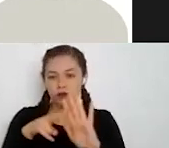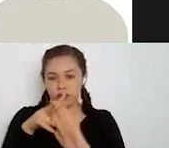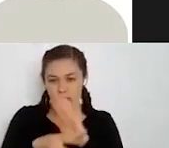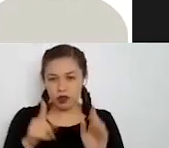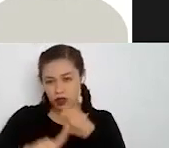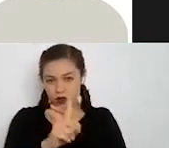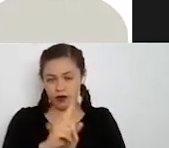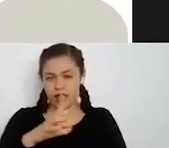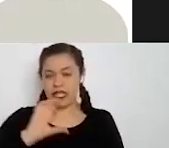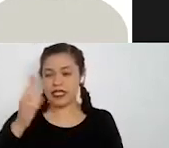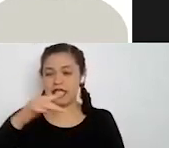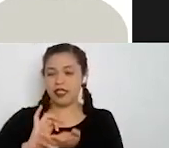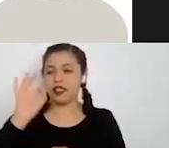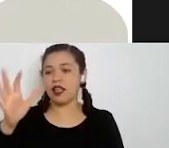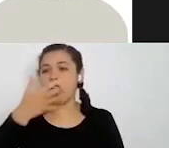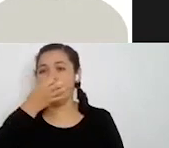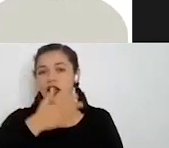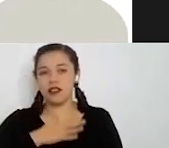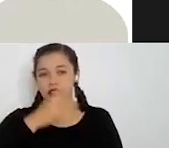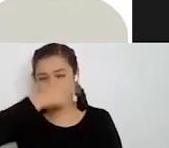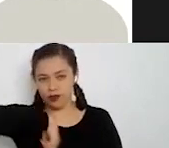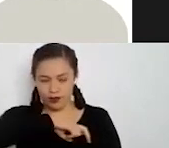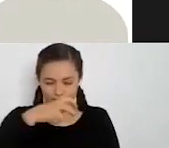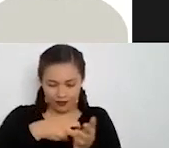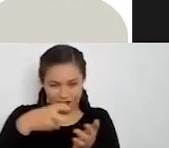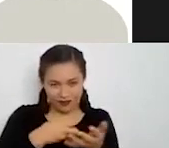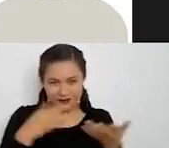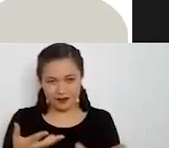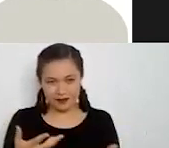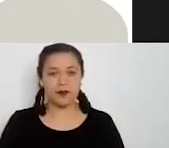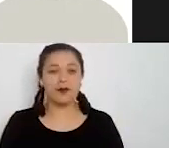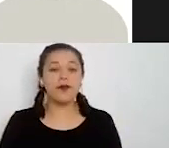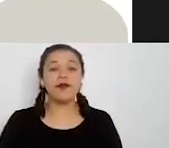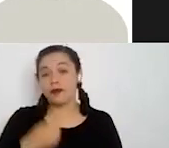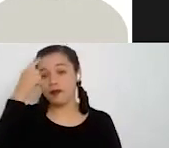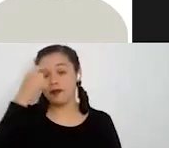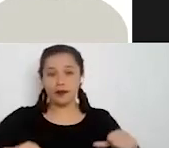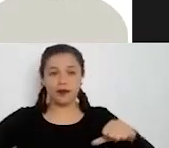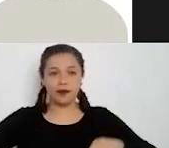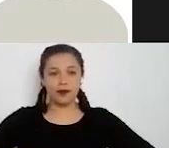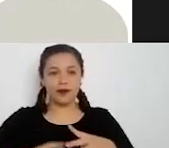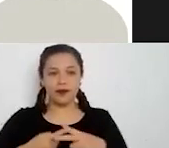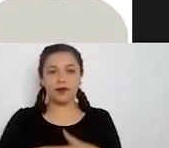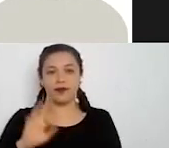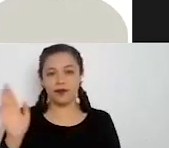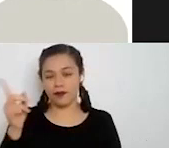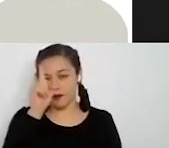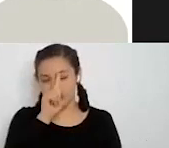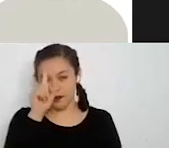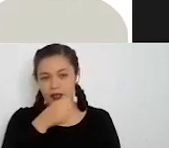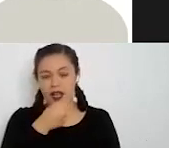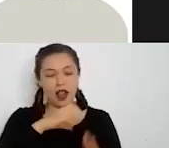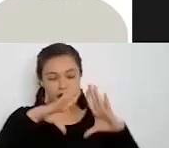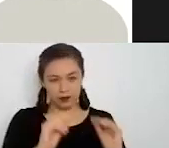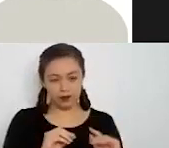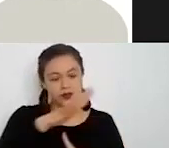por medio del chat para llevar a cabo la edición correspondiente. Muy bien, para llevar a cabo esta sesión, les recomendamos mantener sus micrófonos apagados